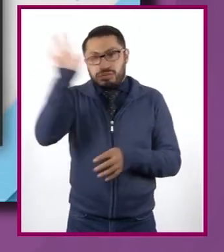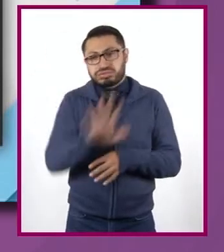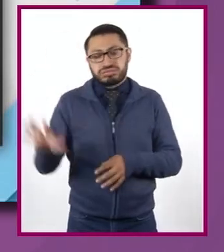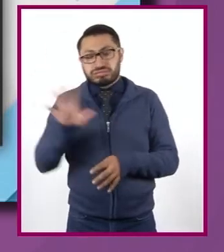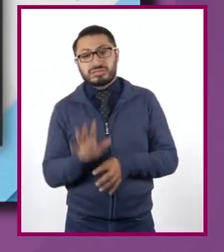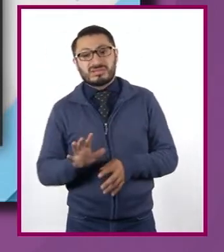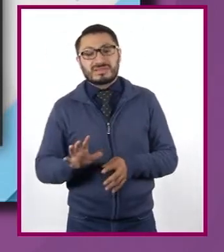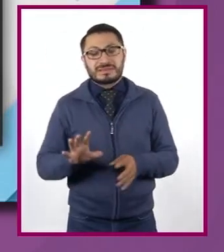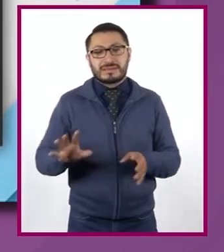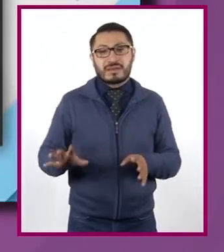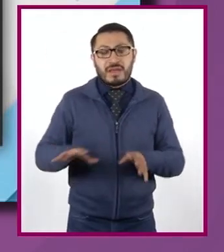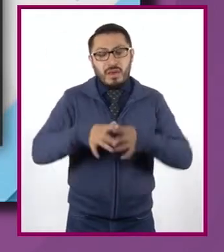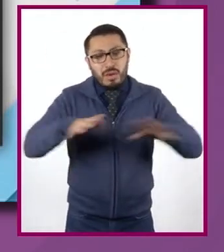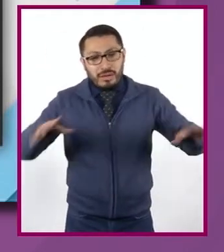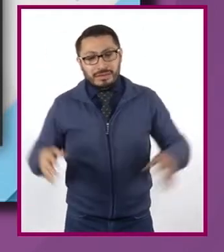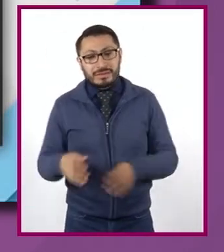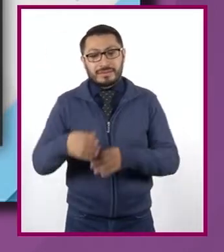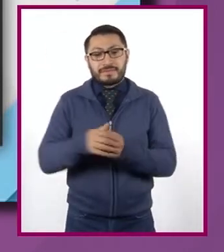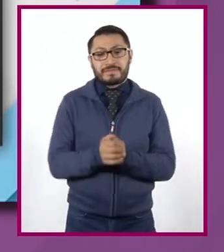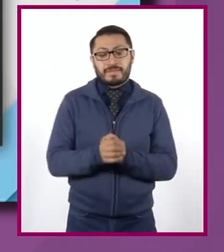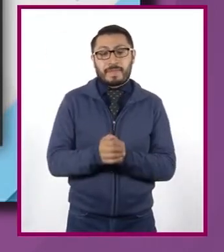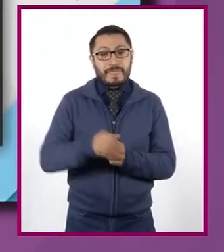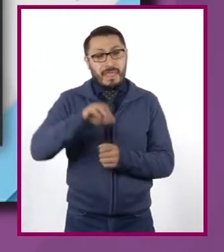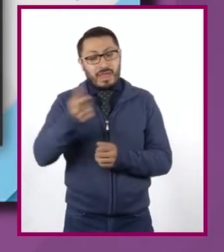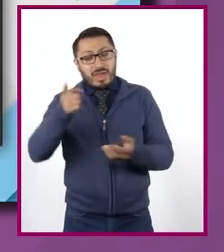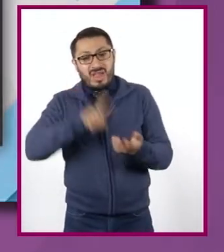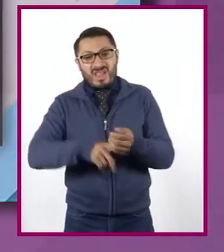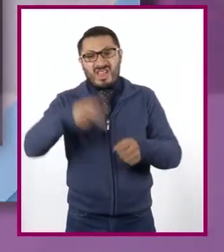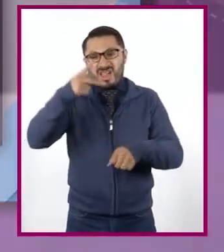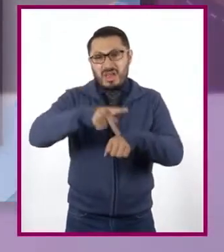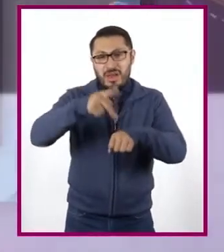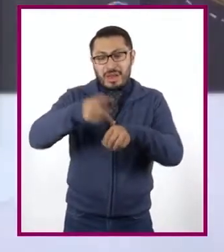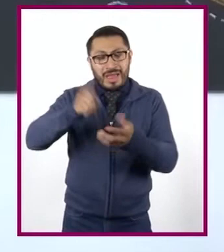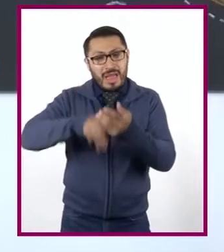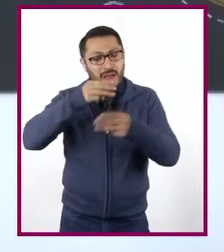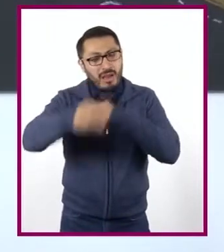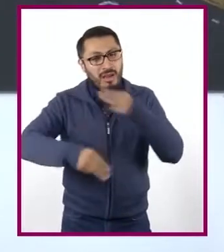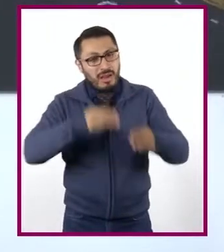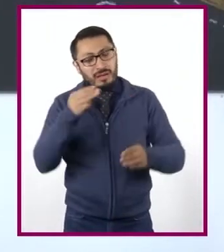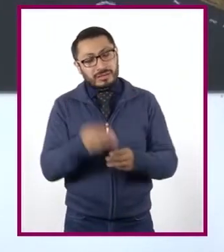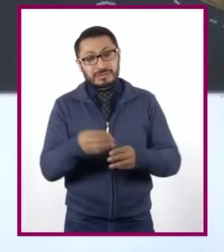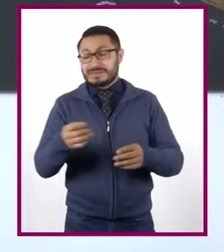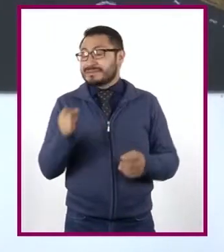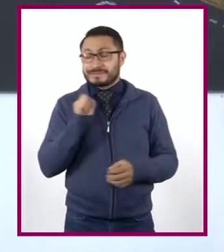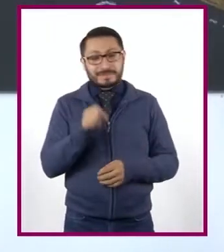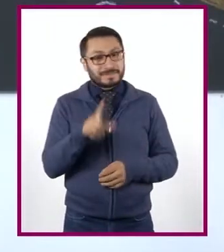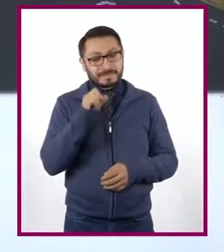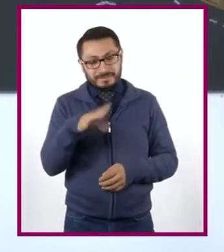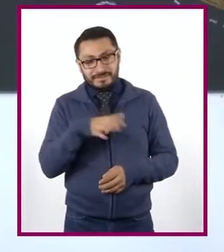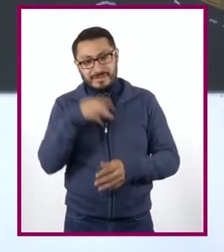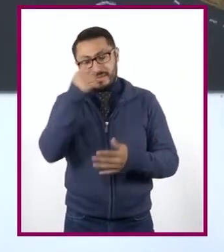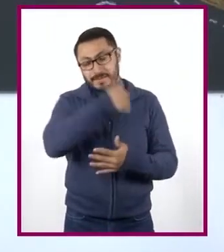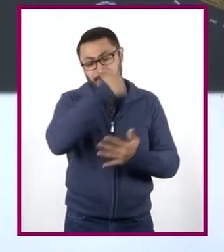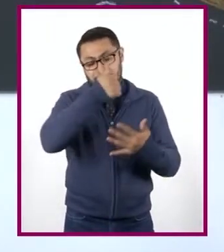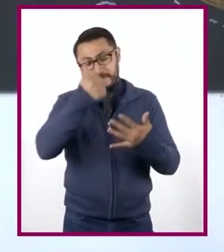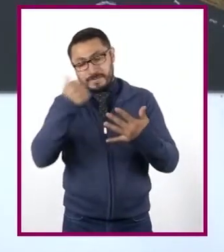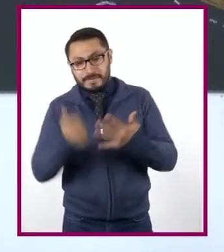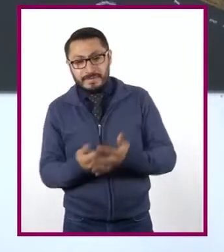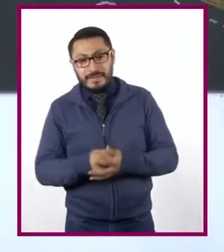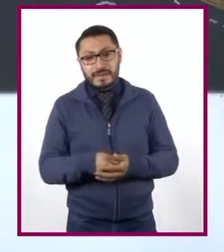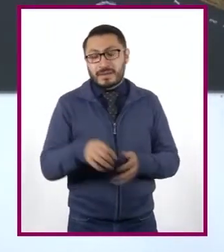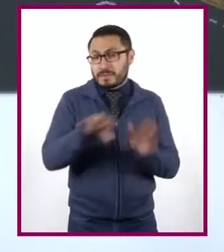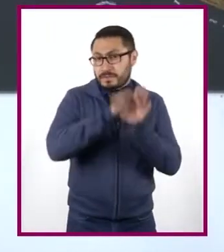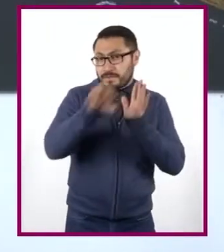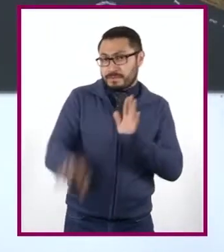la geosfera, que se refiere a la parte rocosa del mundo. Incluso se puede modelar cada una de estas partes.